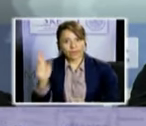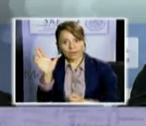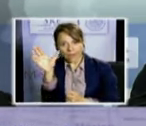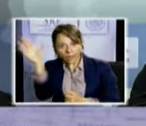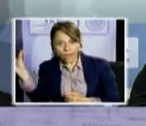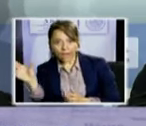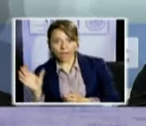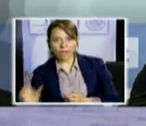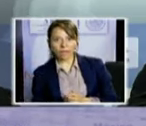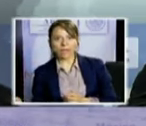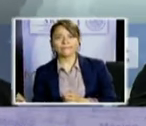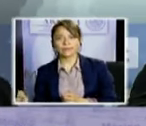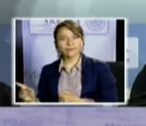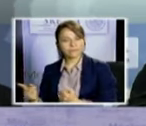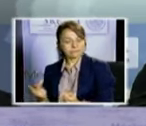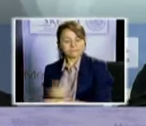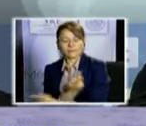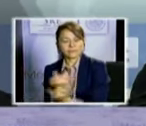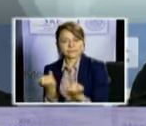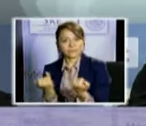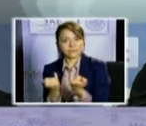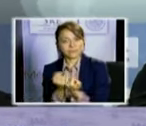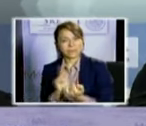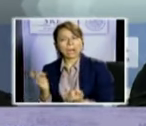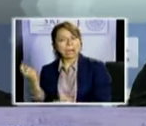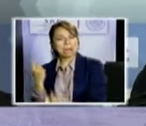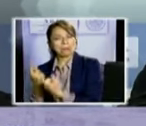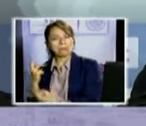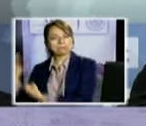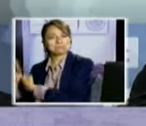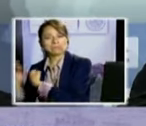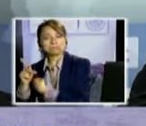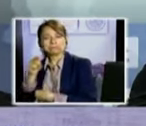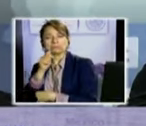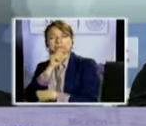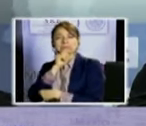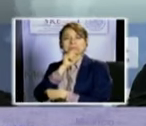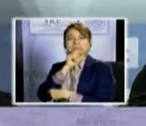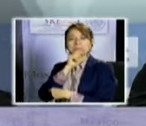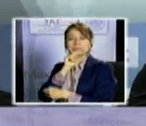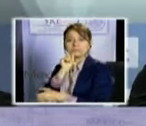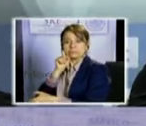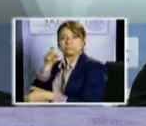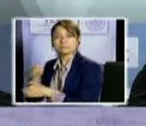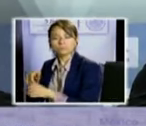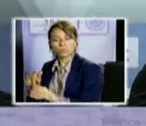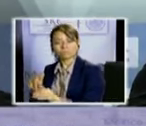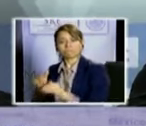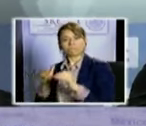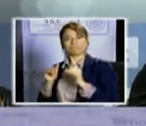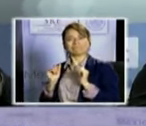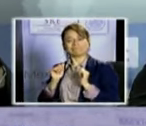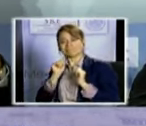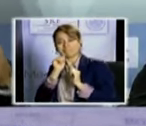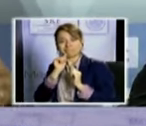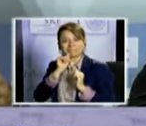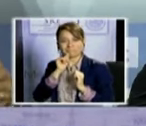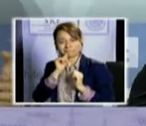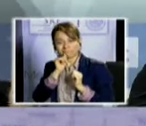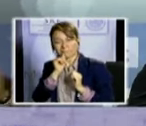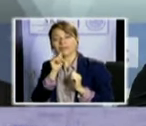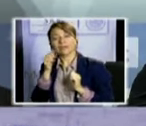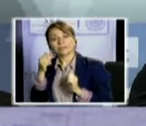que no se suman plenamente, pero las últimas reuniones en el seno del Grupo Africano van en la misma dirección. y poco a poco